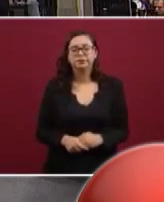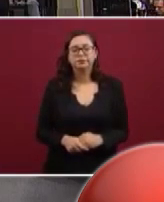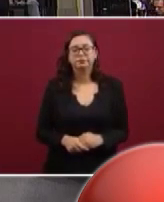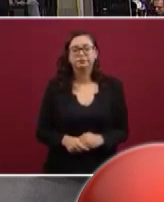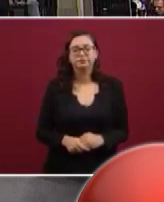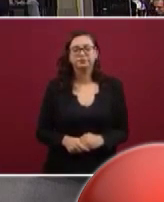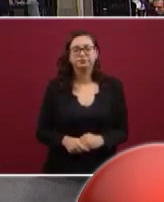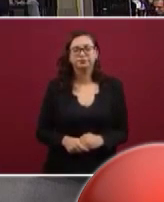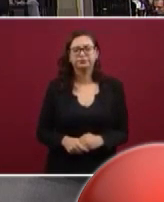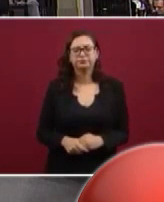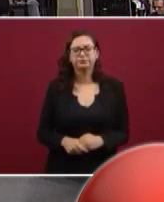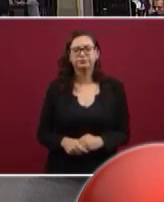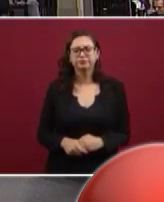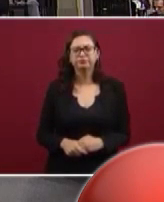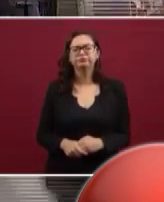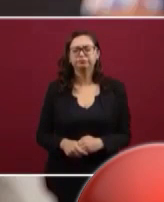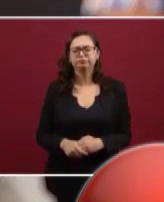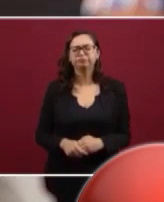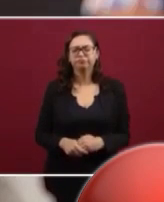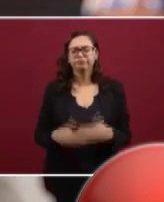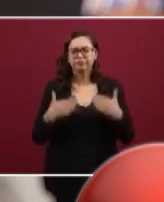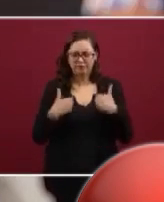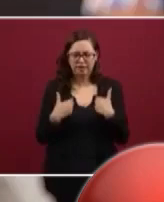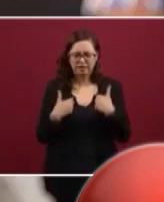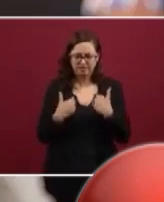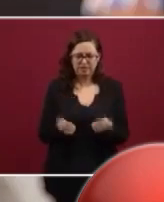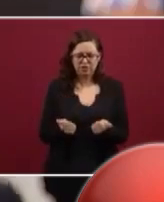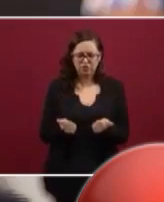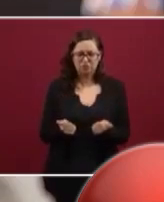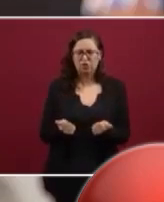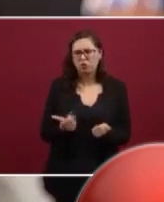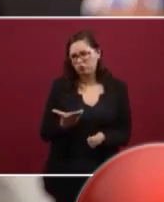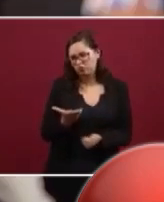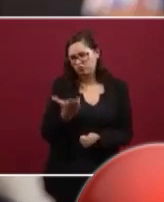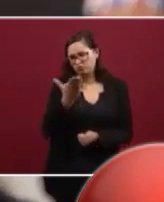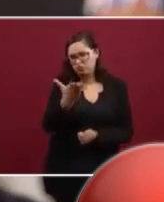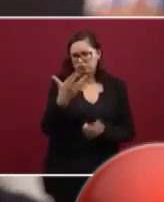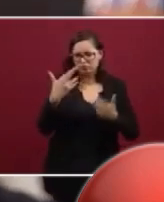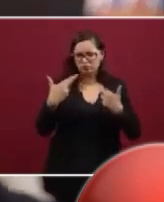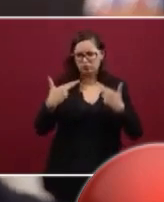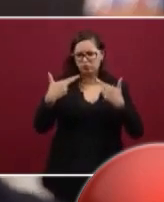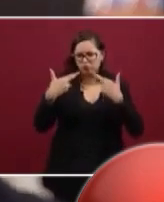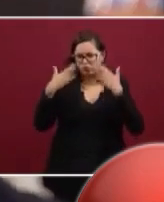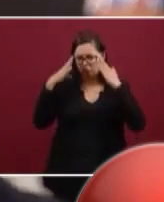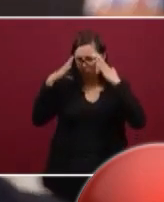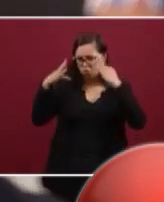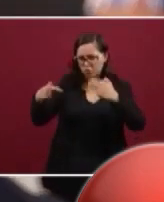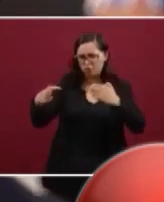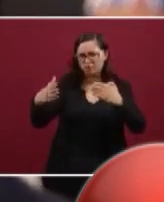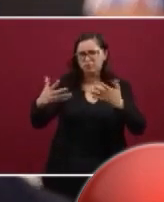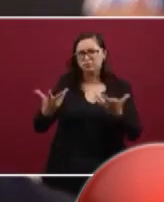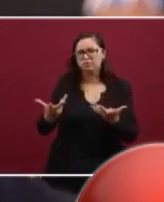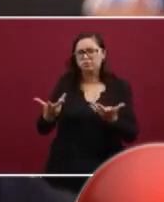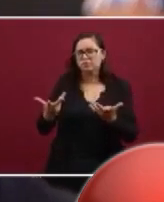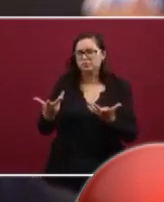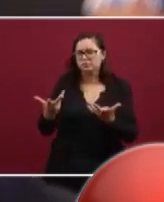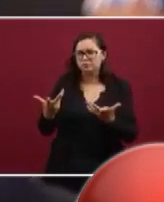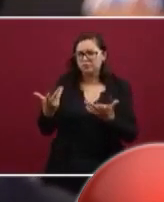Canciller, yo entiendo que se van a enfocar en este plan para detener la migración y dar resultados, pero yo le